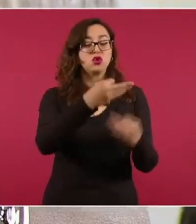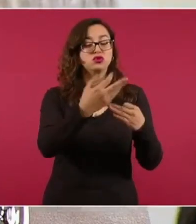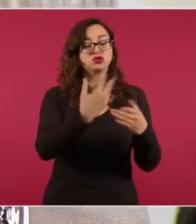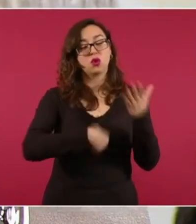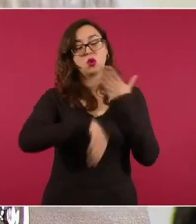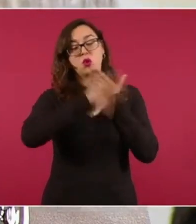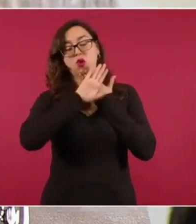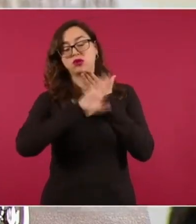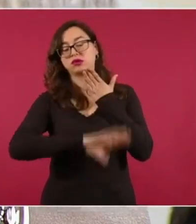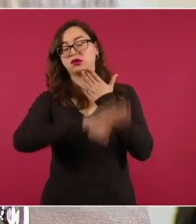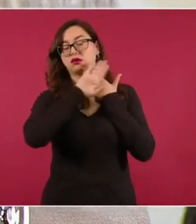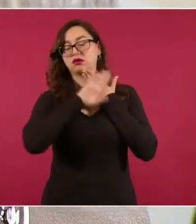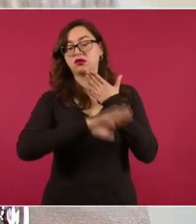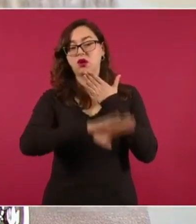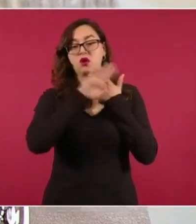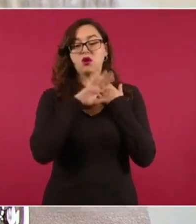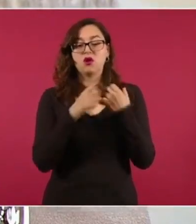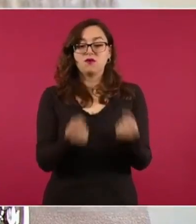hay uno, creo que